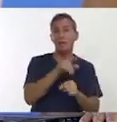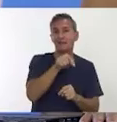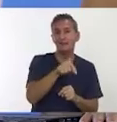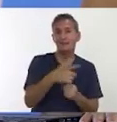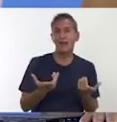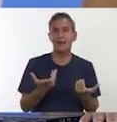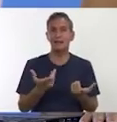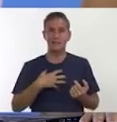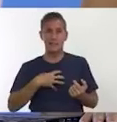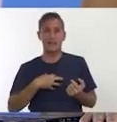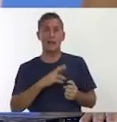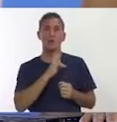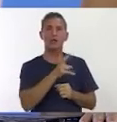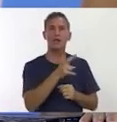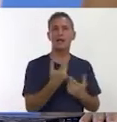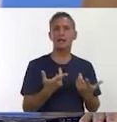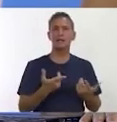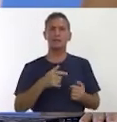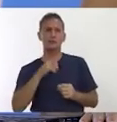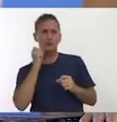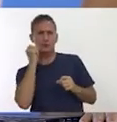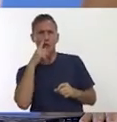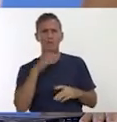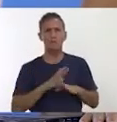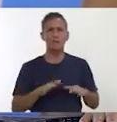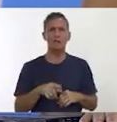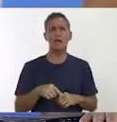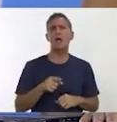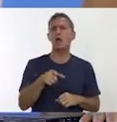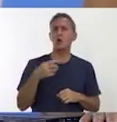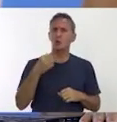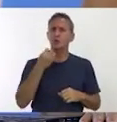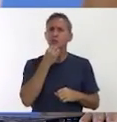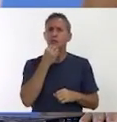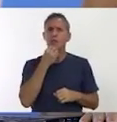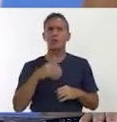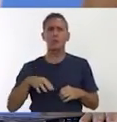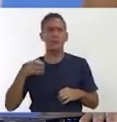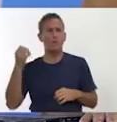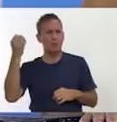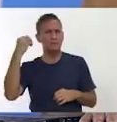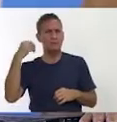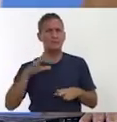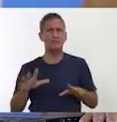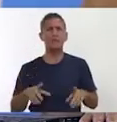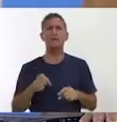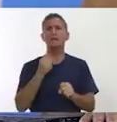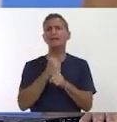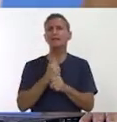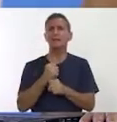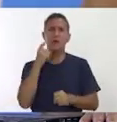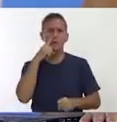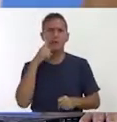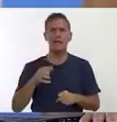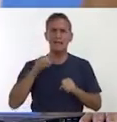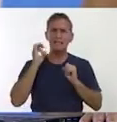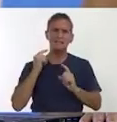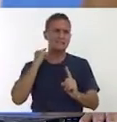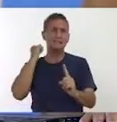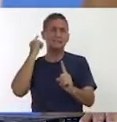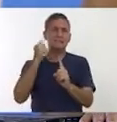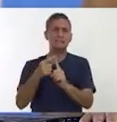Y a partir de ahí tenemos el resultado final. Pero pueden estar seguros que el trabajo final siempre va a